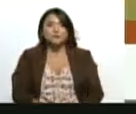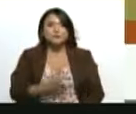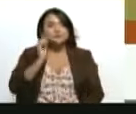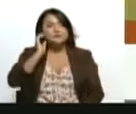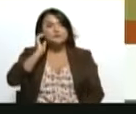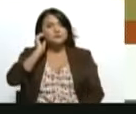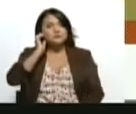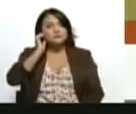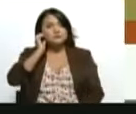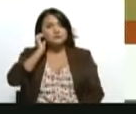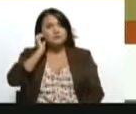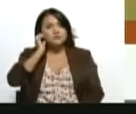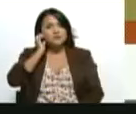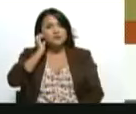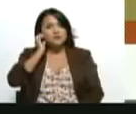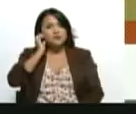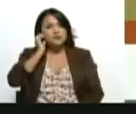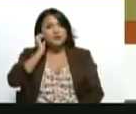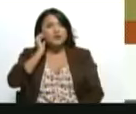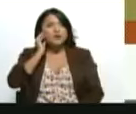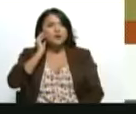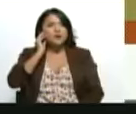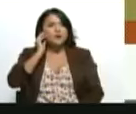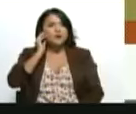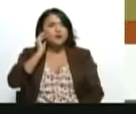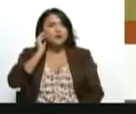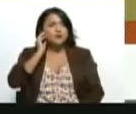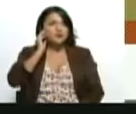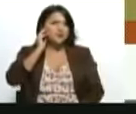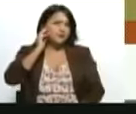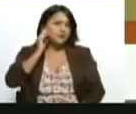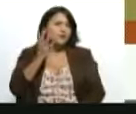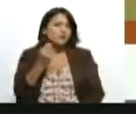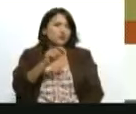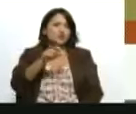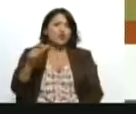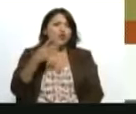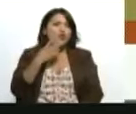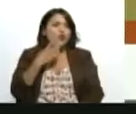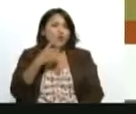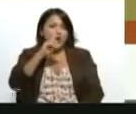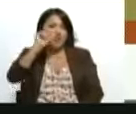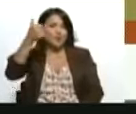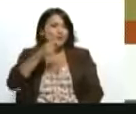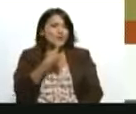juventud. Juventud. Hay un poco de viejos que están levantando la mano, no importa.